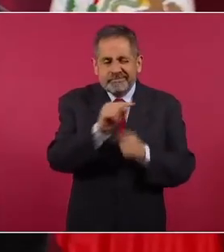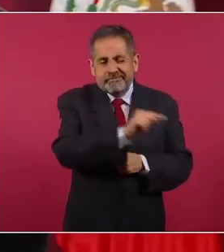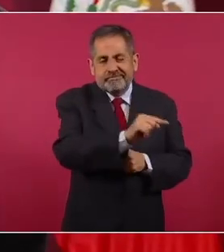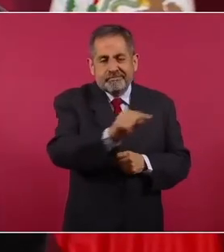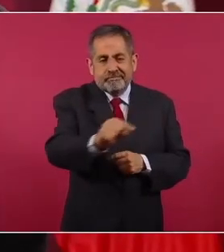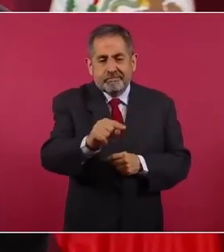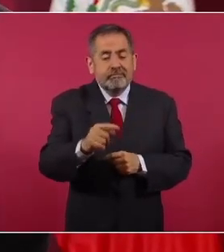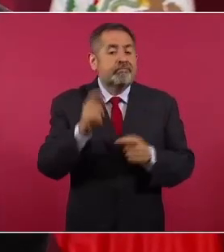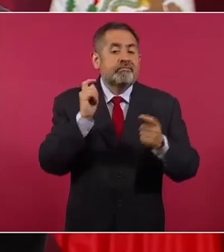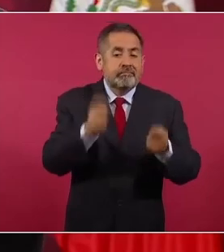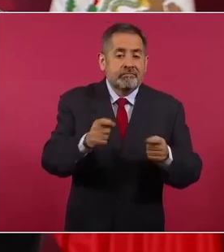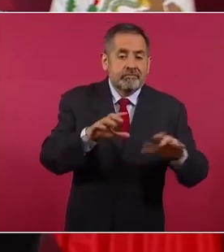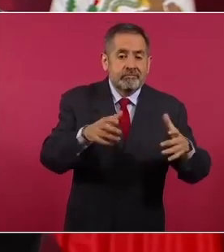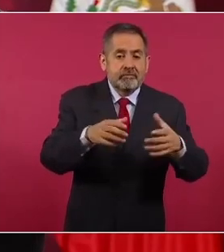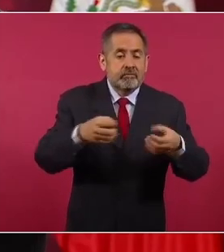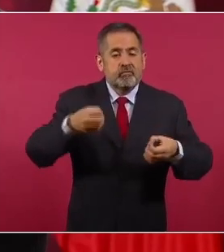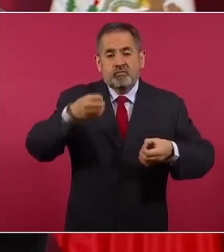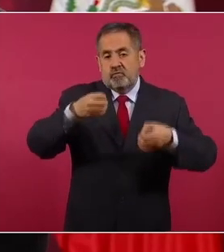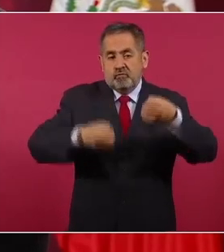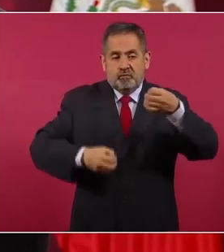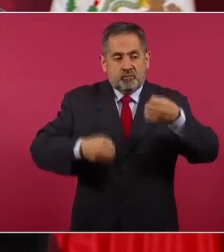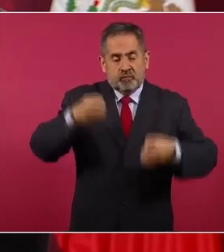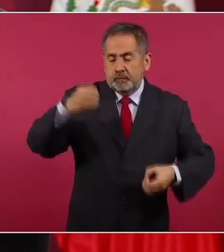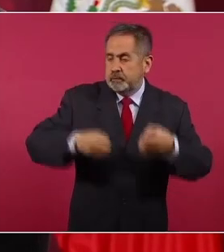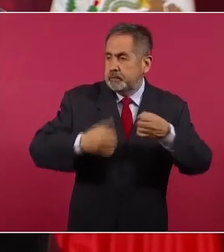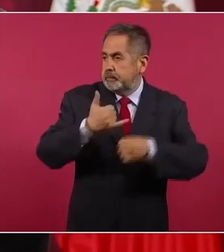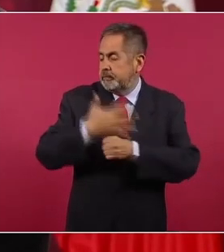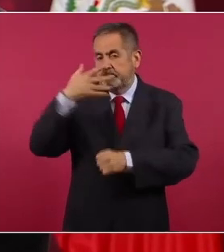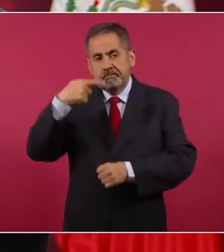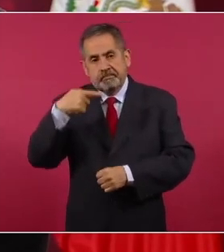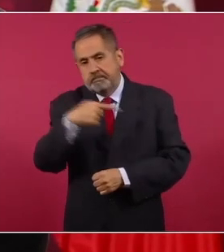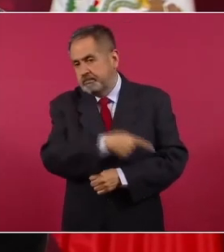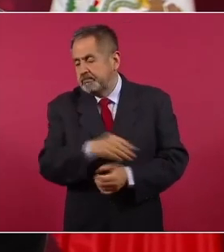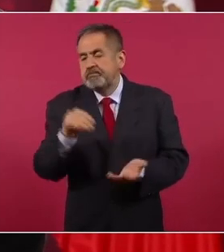en el comportamiento de los jueces.